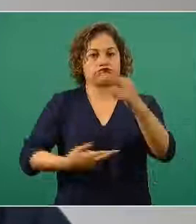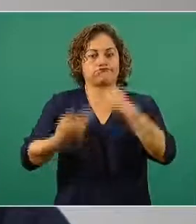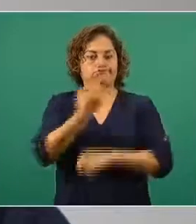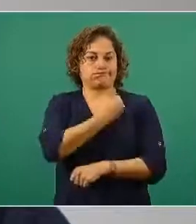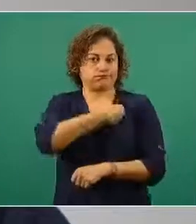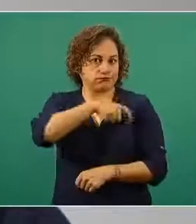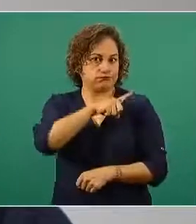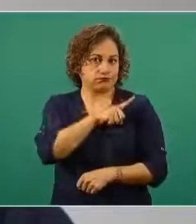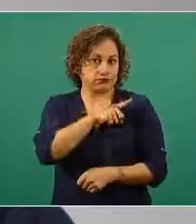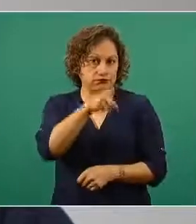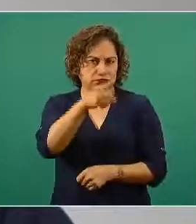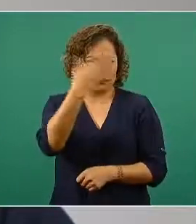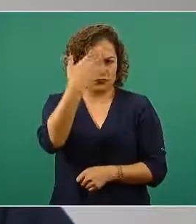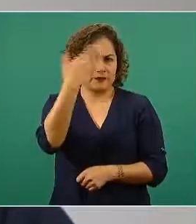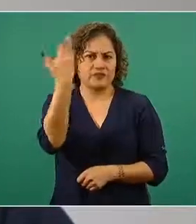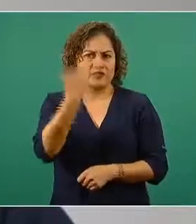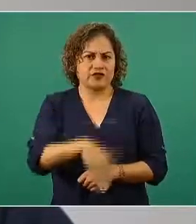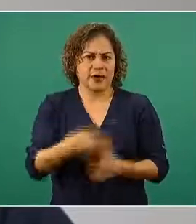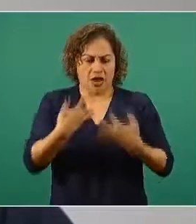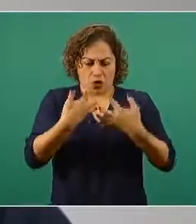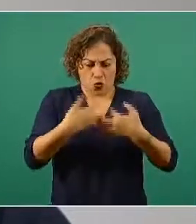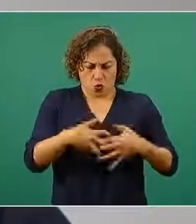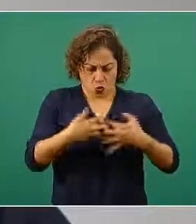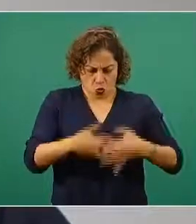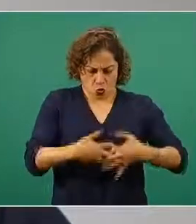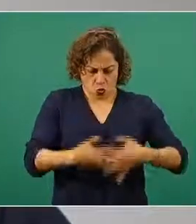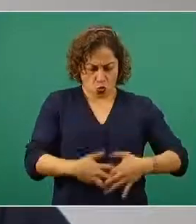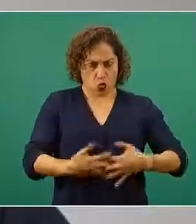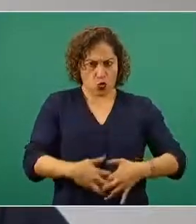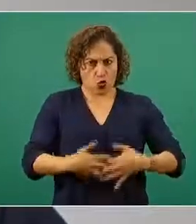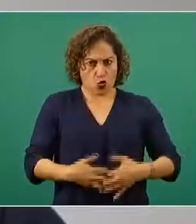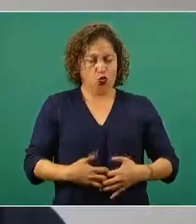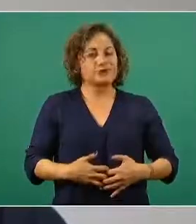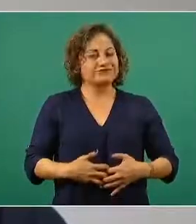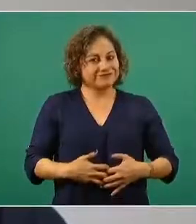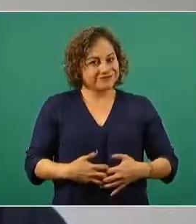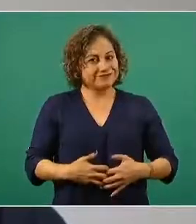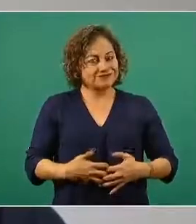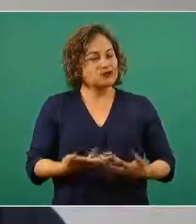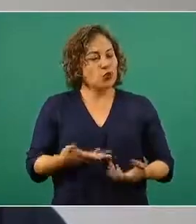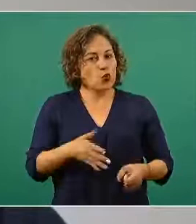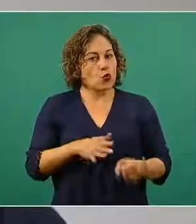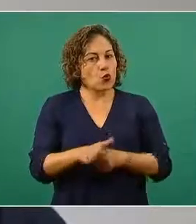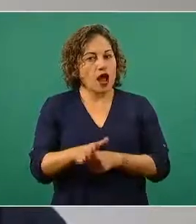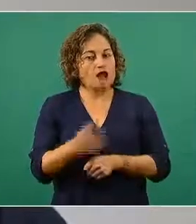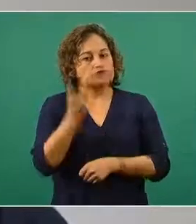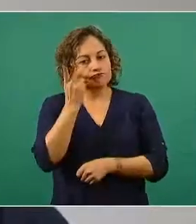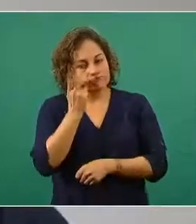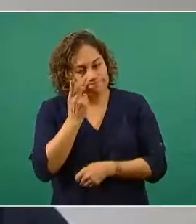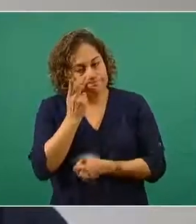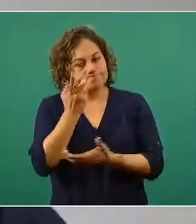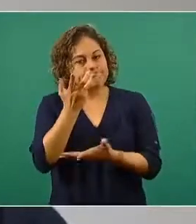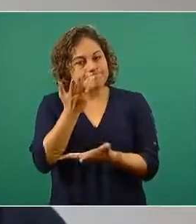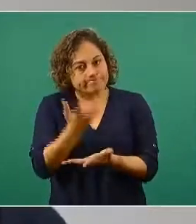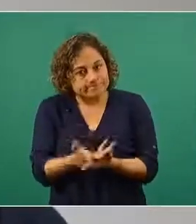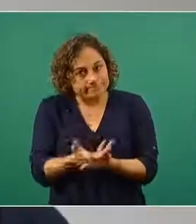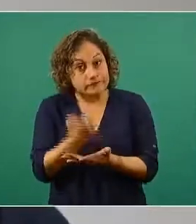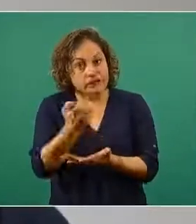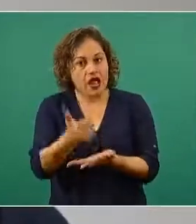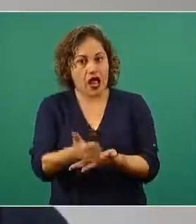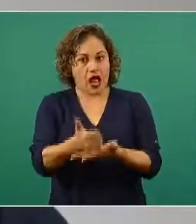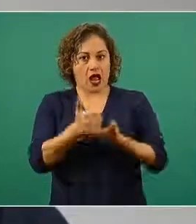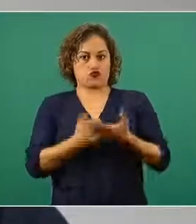sistema inmunológico requiere de horas importantes de sueño, de descanso, para que pueda tener una